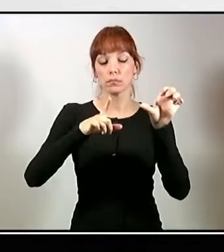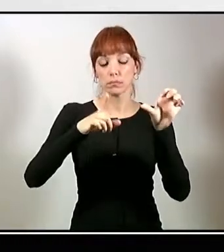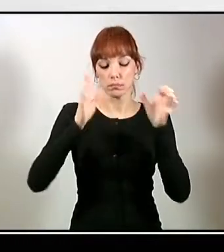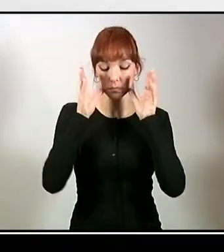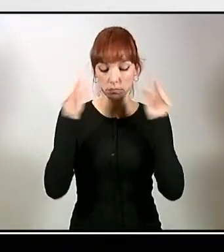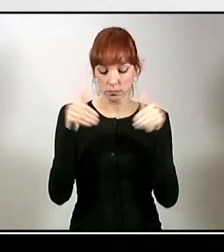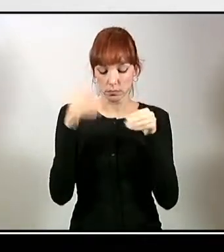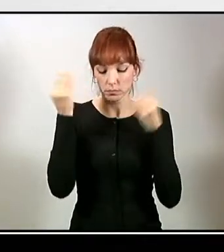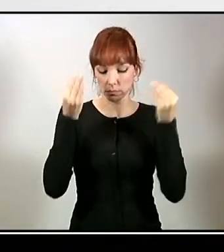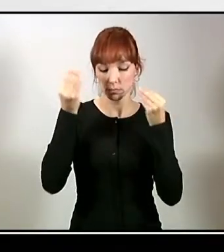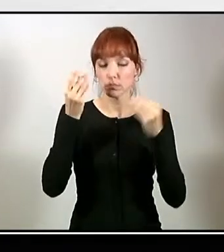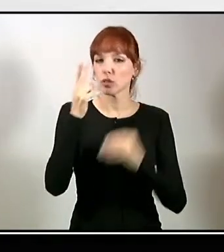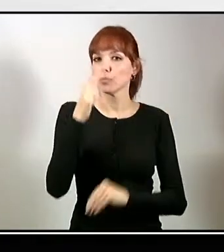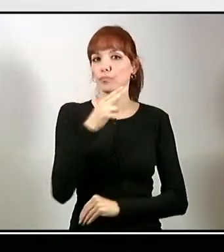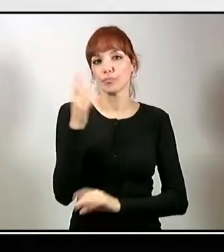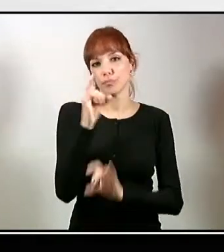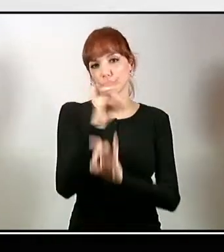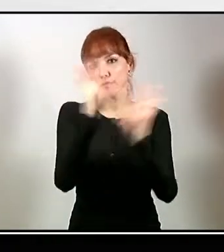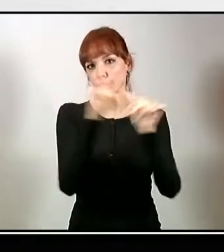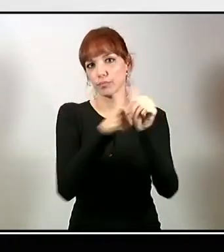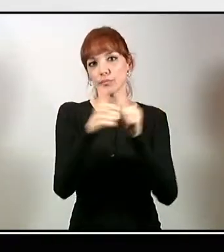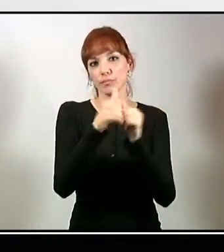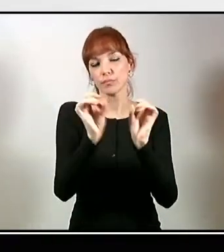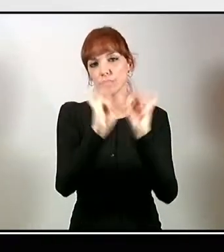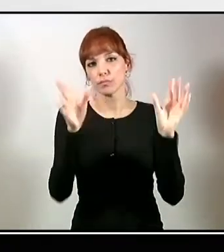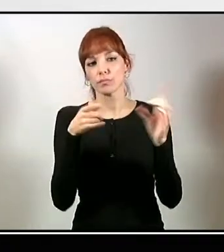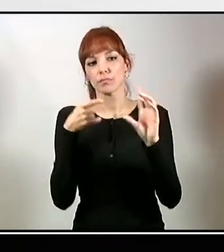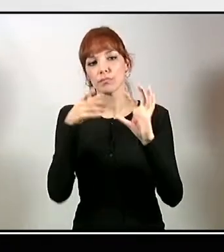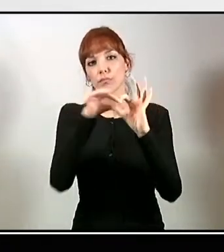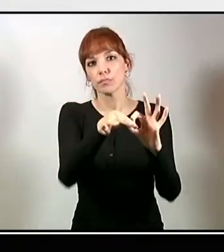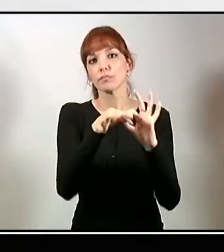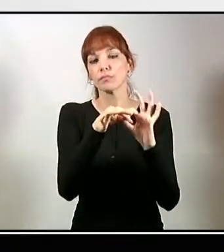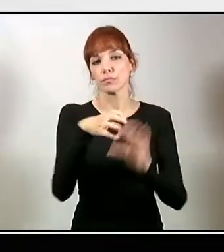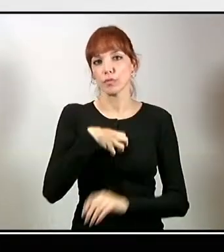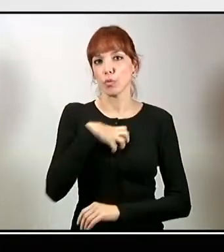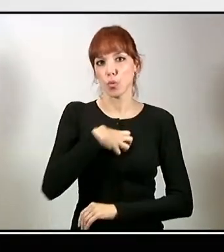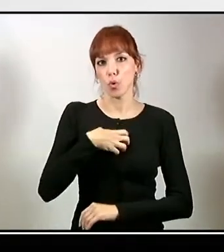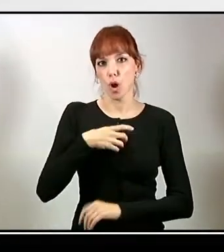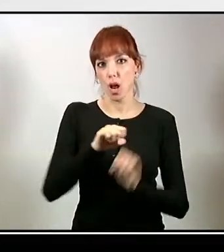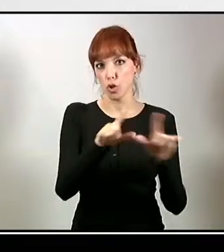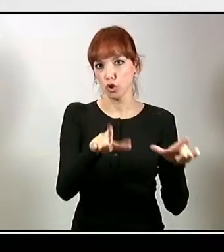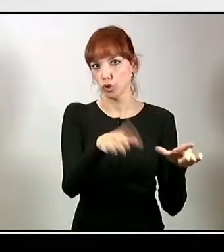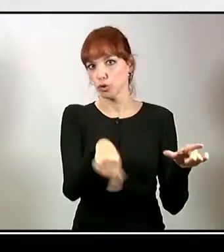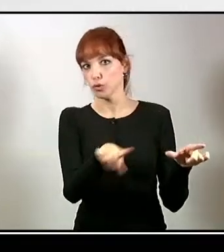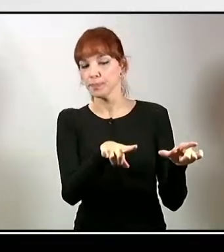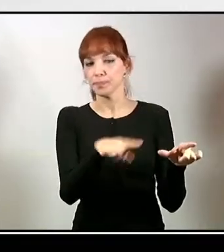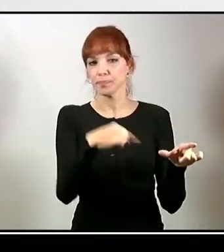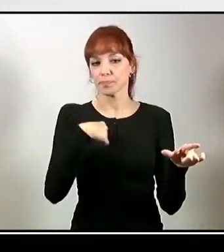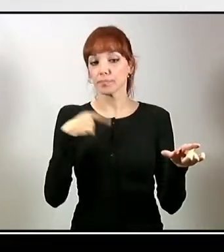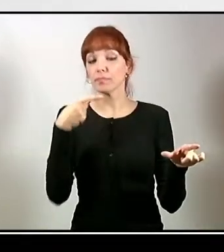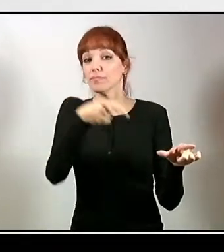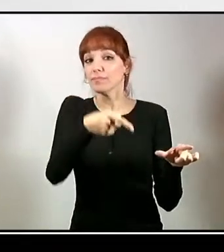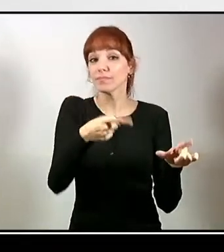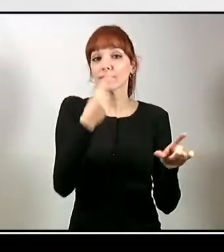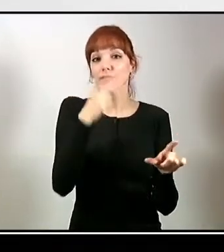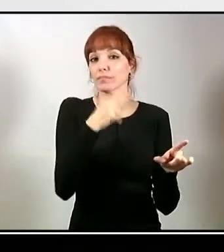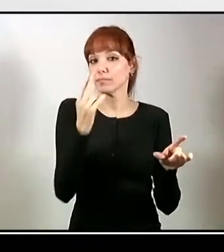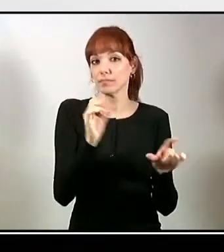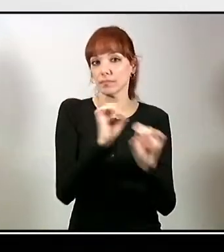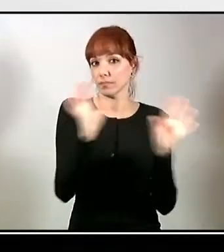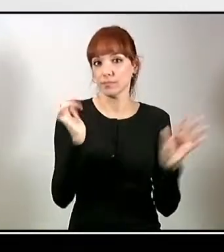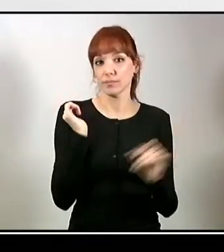un compromiso claro con nuestros trabajadores públicos, un compromiso claro que en los últimos años no solamente